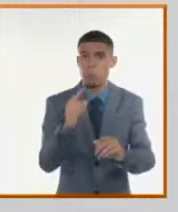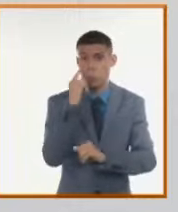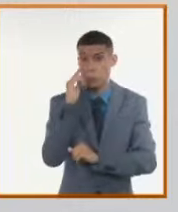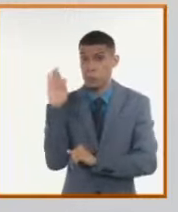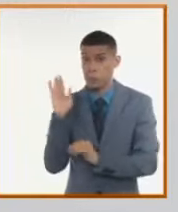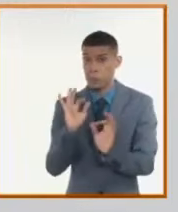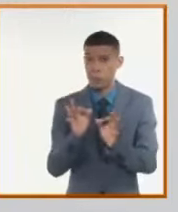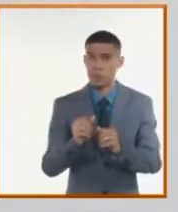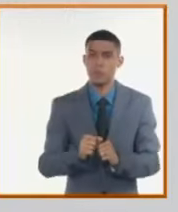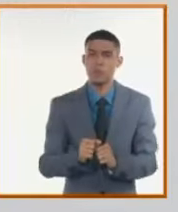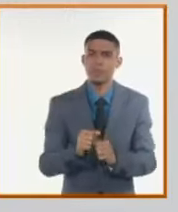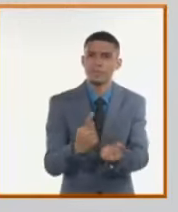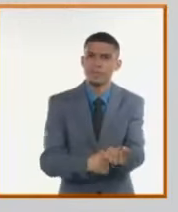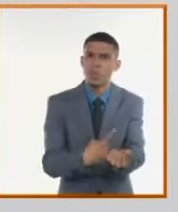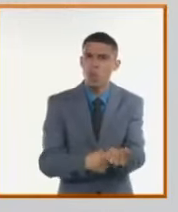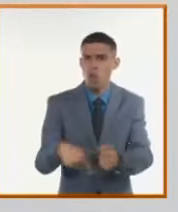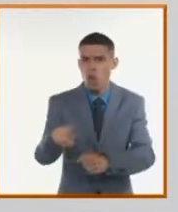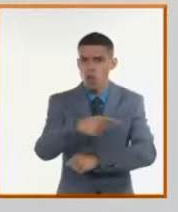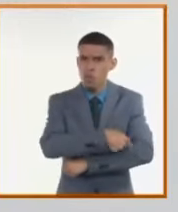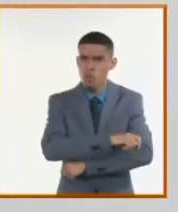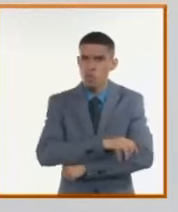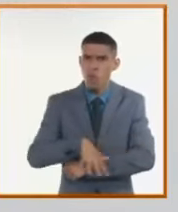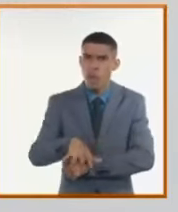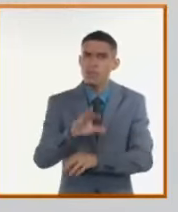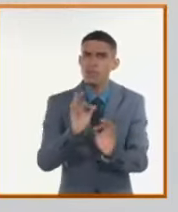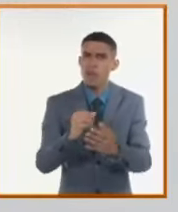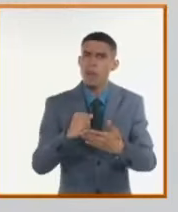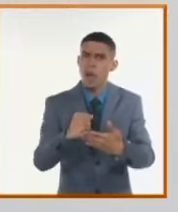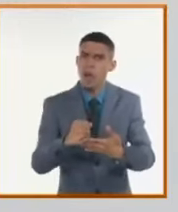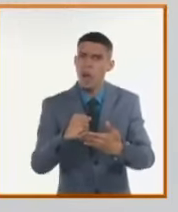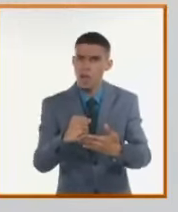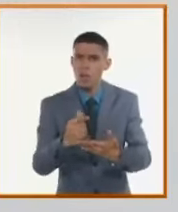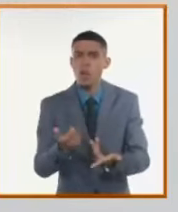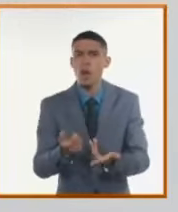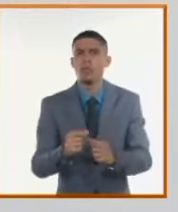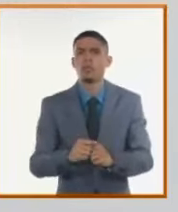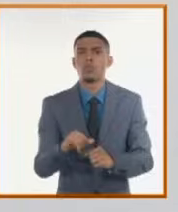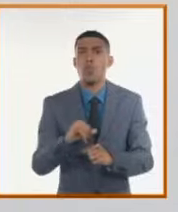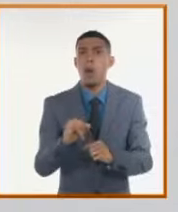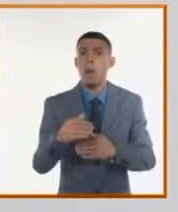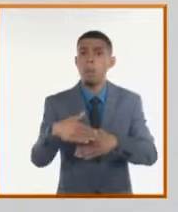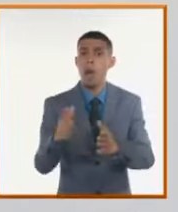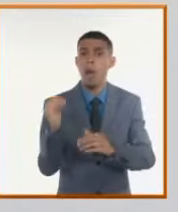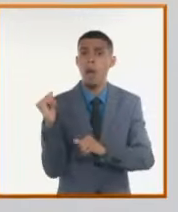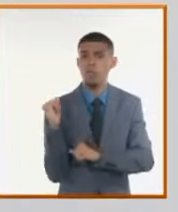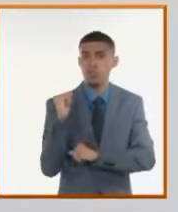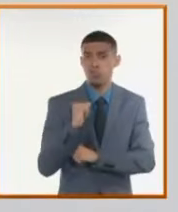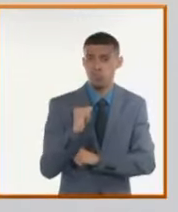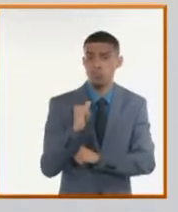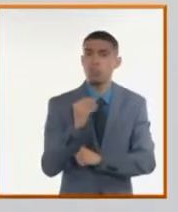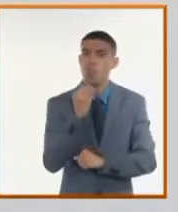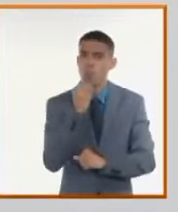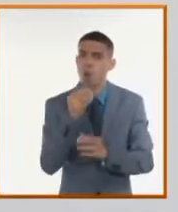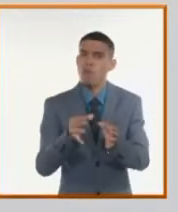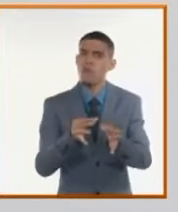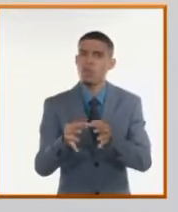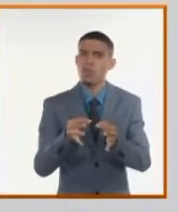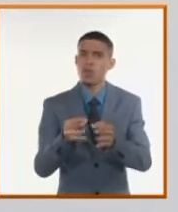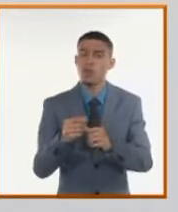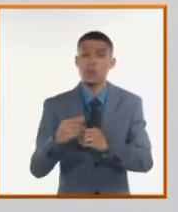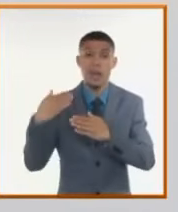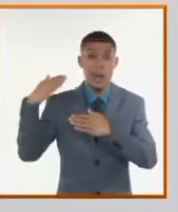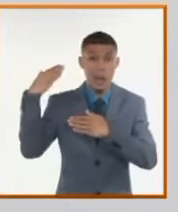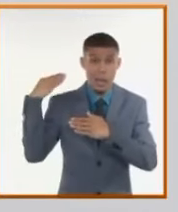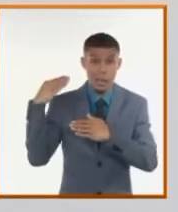conoce la la población que van a un an Expreso depositan su paquete su buo y en un tiempo